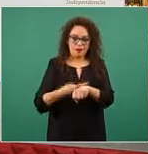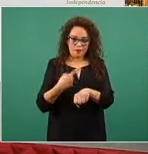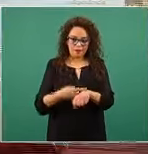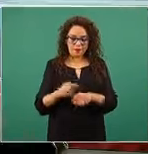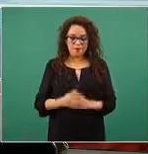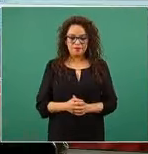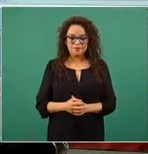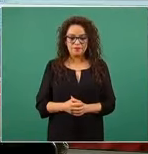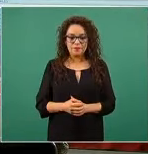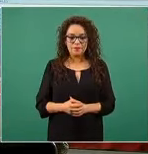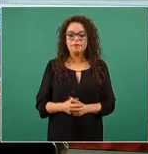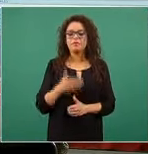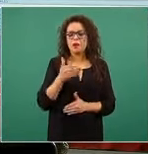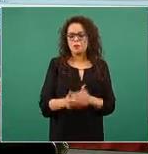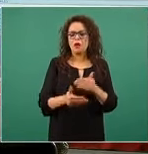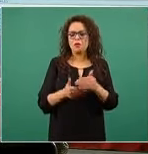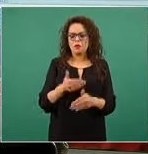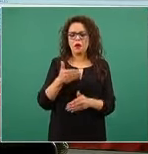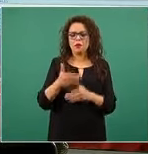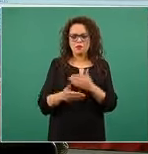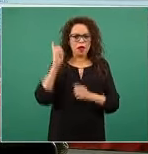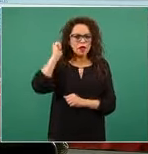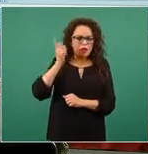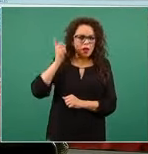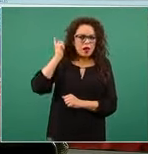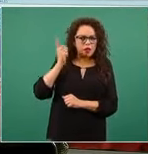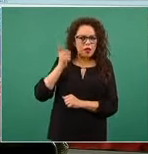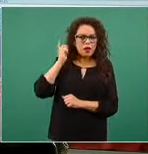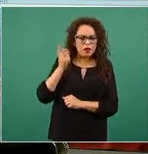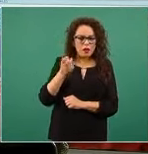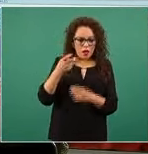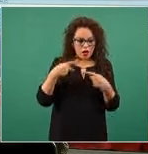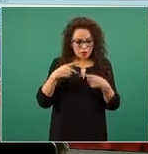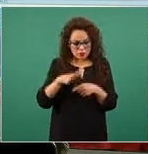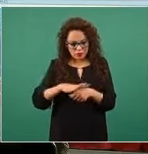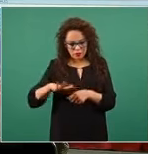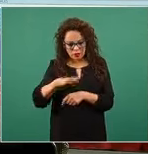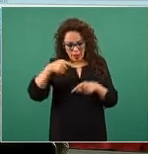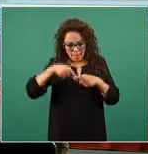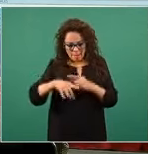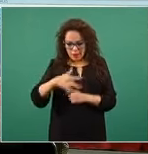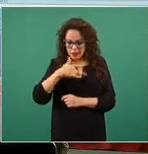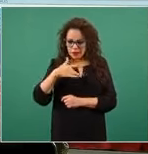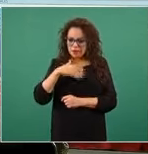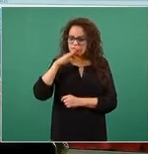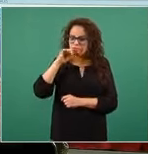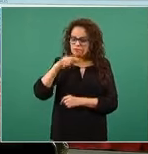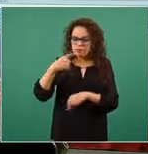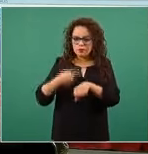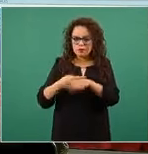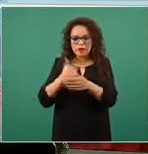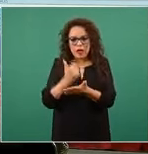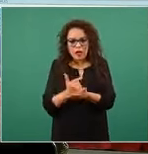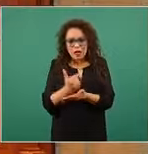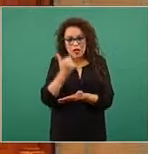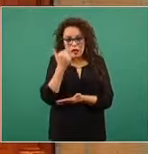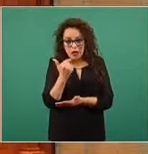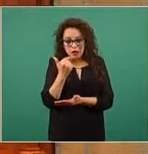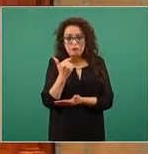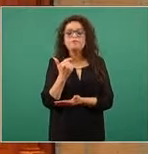en la medida que van pasando los días, el porcentaje de estas personas que desarrollan enfermedad grave o crítica termina